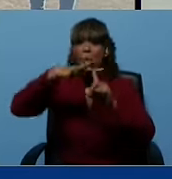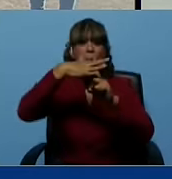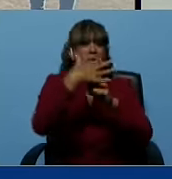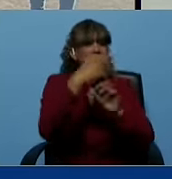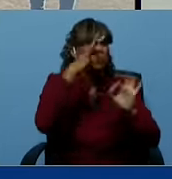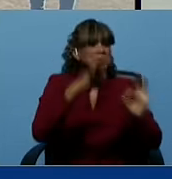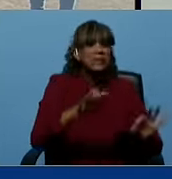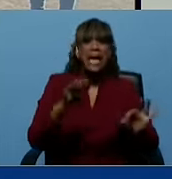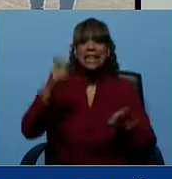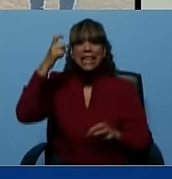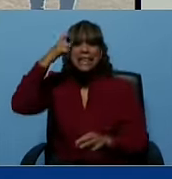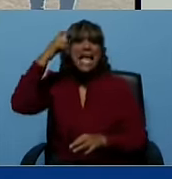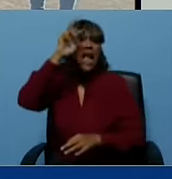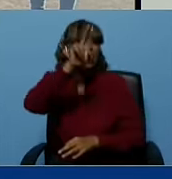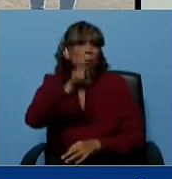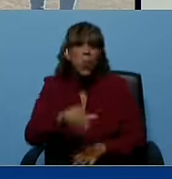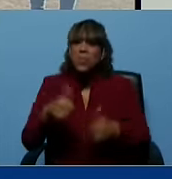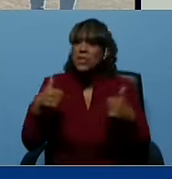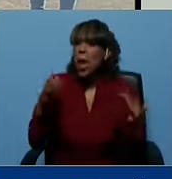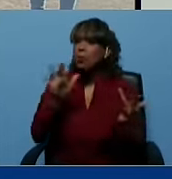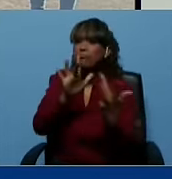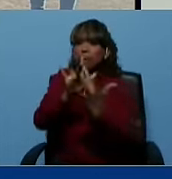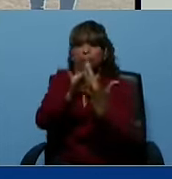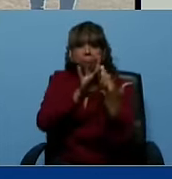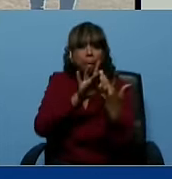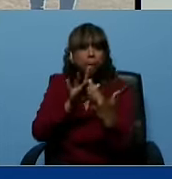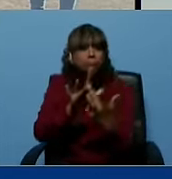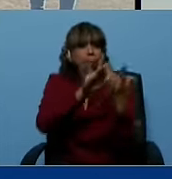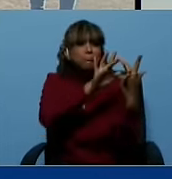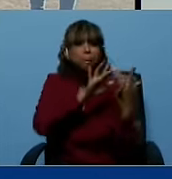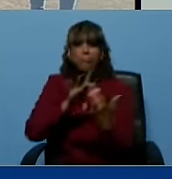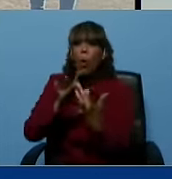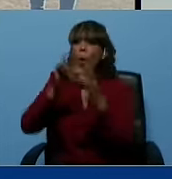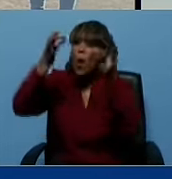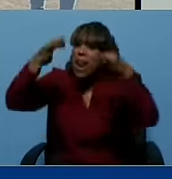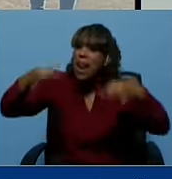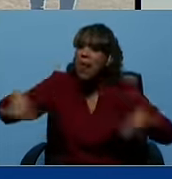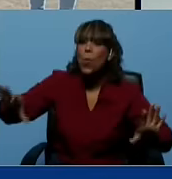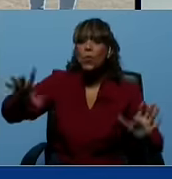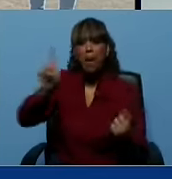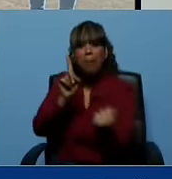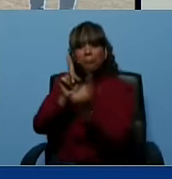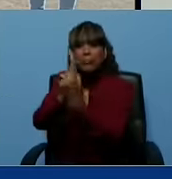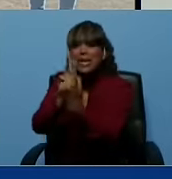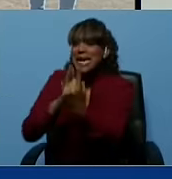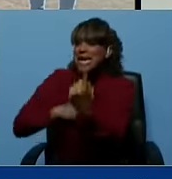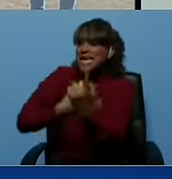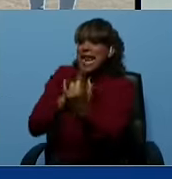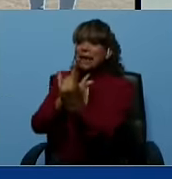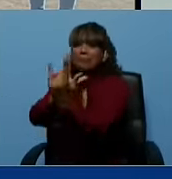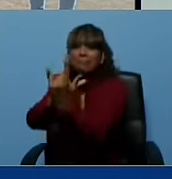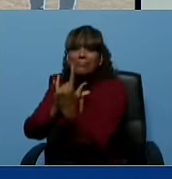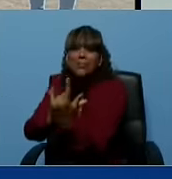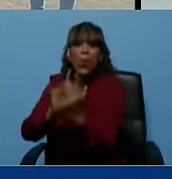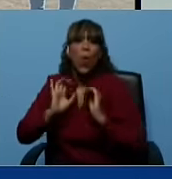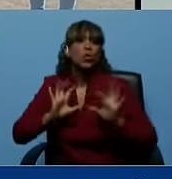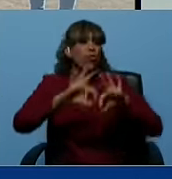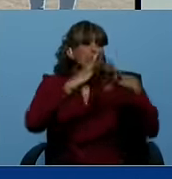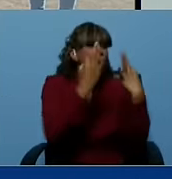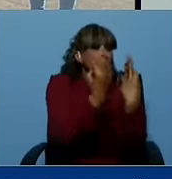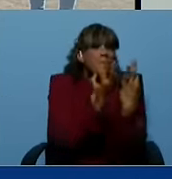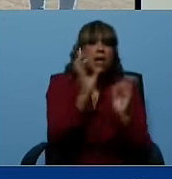momento donde tú te conectas en armonía y alegría con la persona que quieres, sea tu